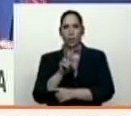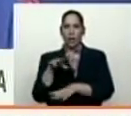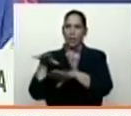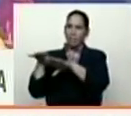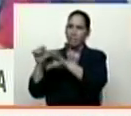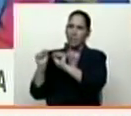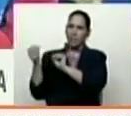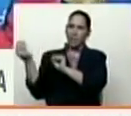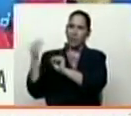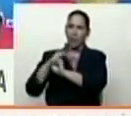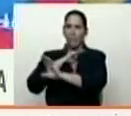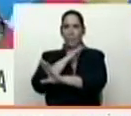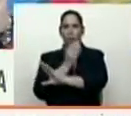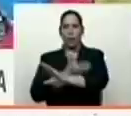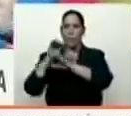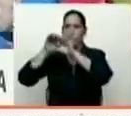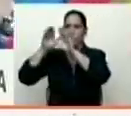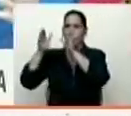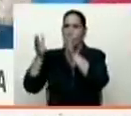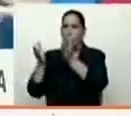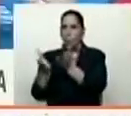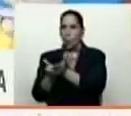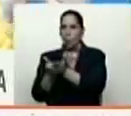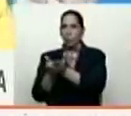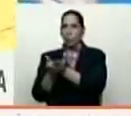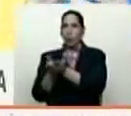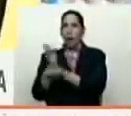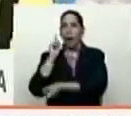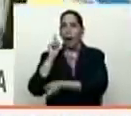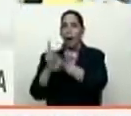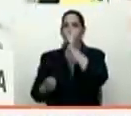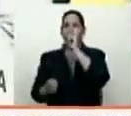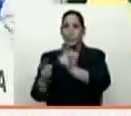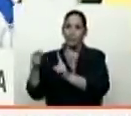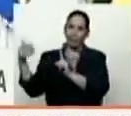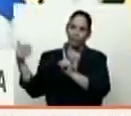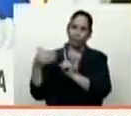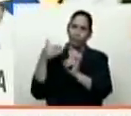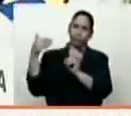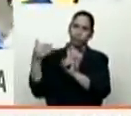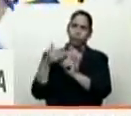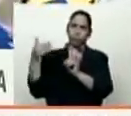más poderoso del mundo, a pesar de sus agresiones.